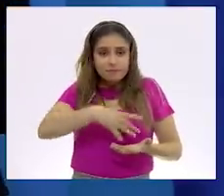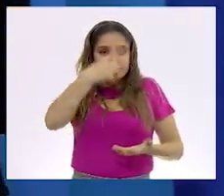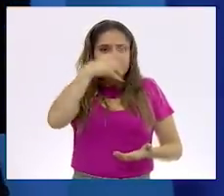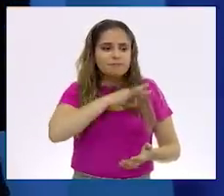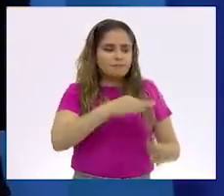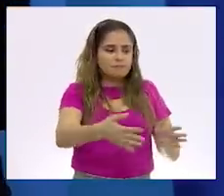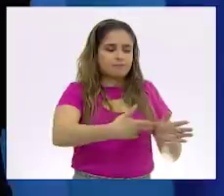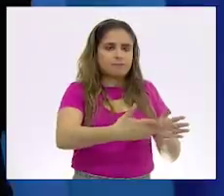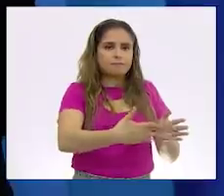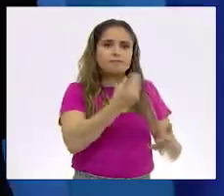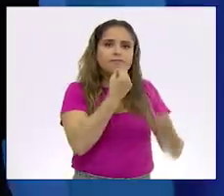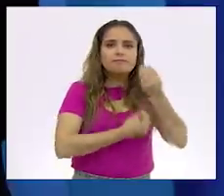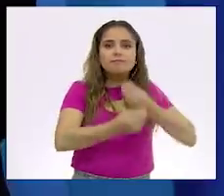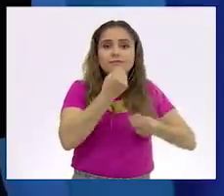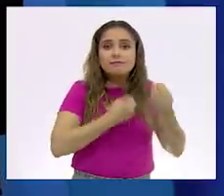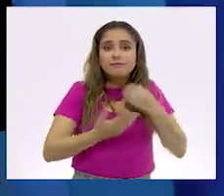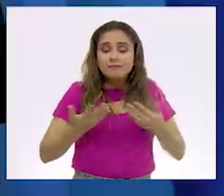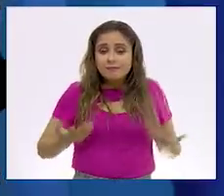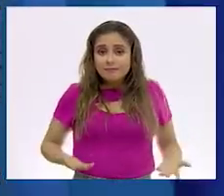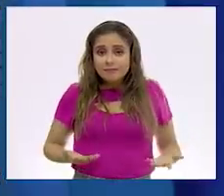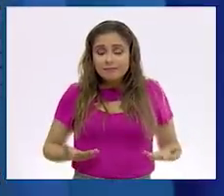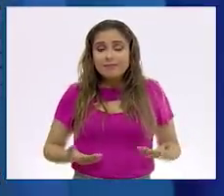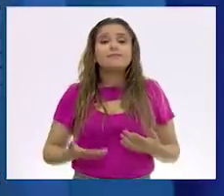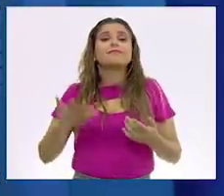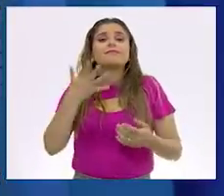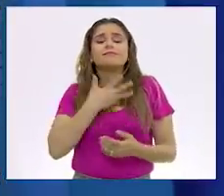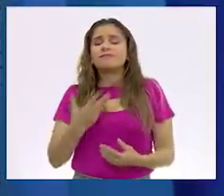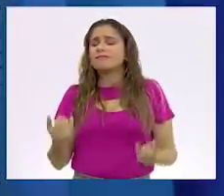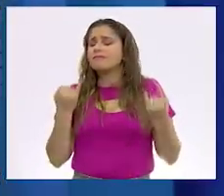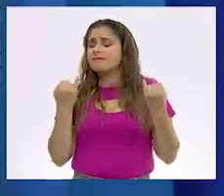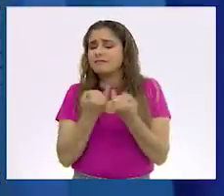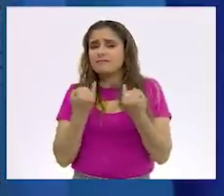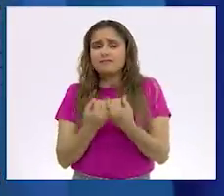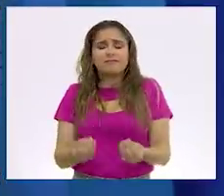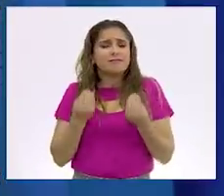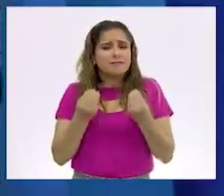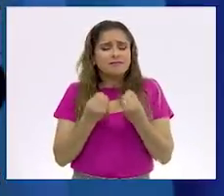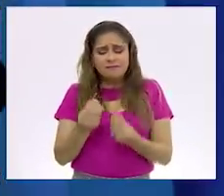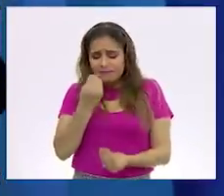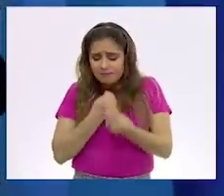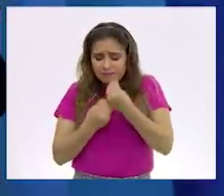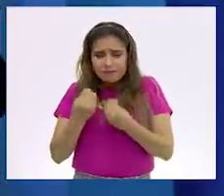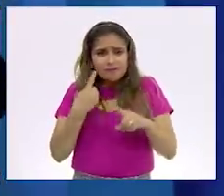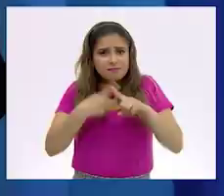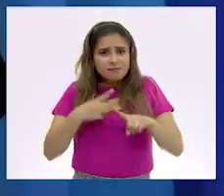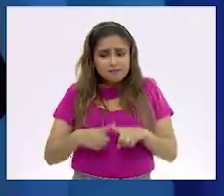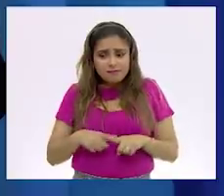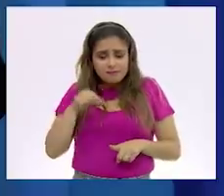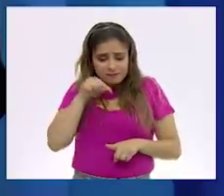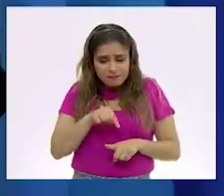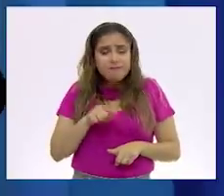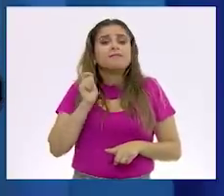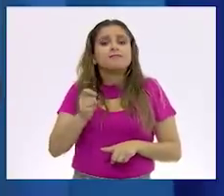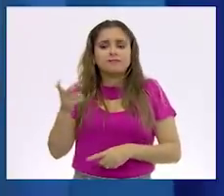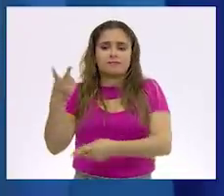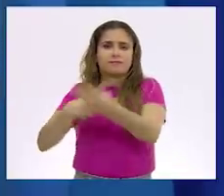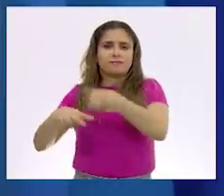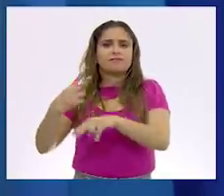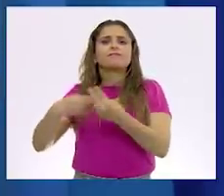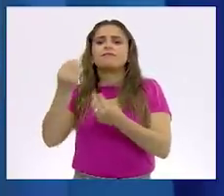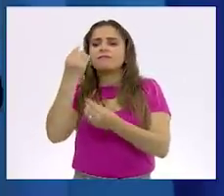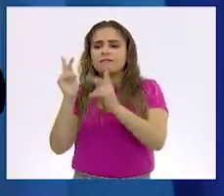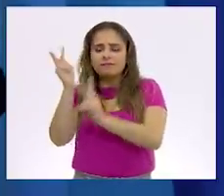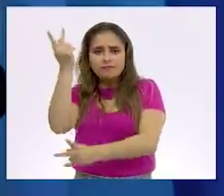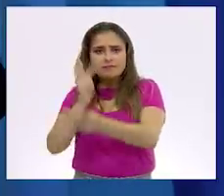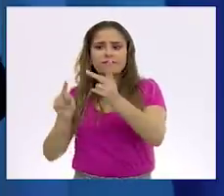para otras necesidades básicas. Existen muchos alimentos que provienen directamente de las plantas, como las frutas,